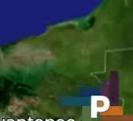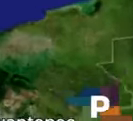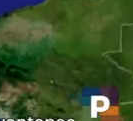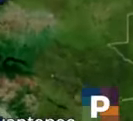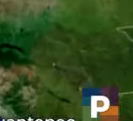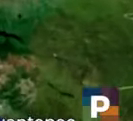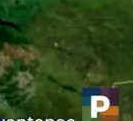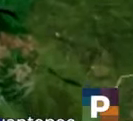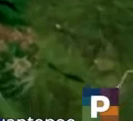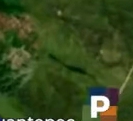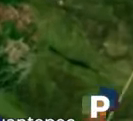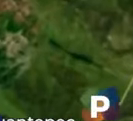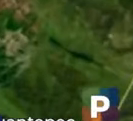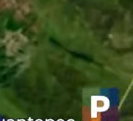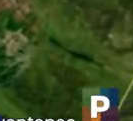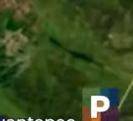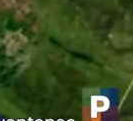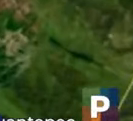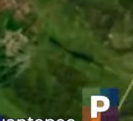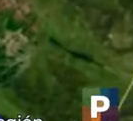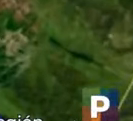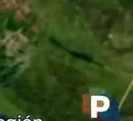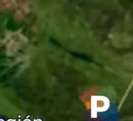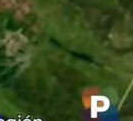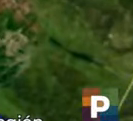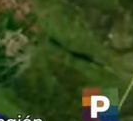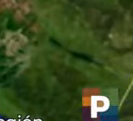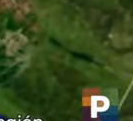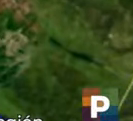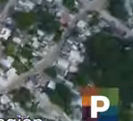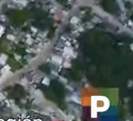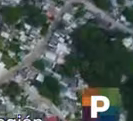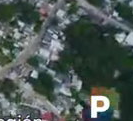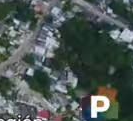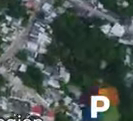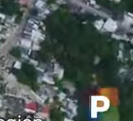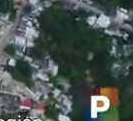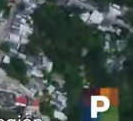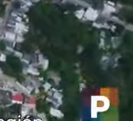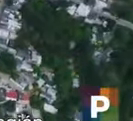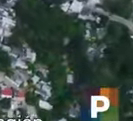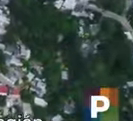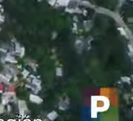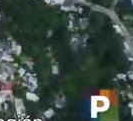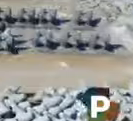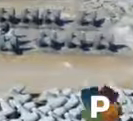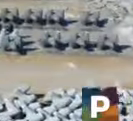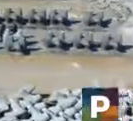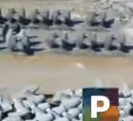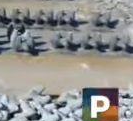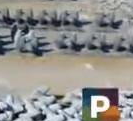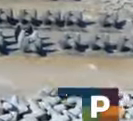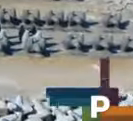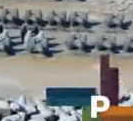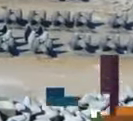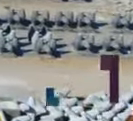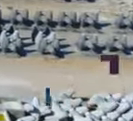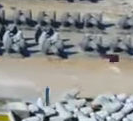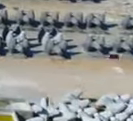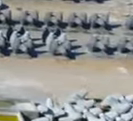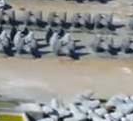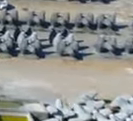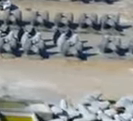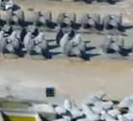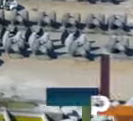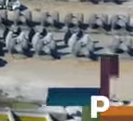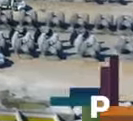El Programa para el Desarrollo del Istmo de Tehuantepec busca el bienestar económico y social de la región. Para lograrlo, se moderniza